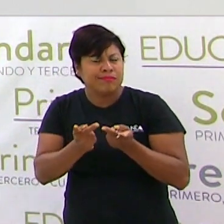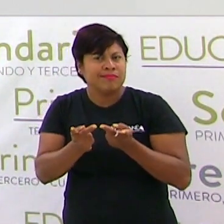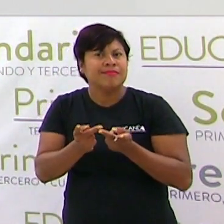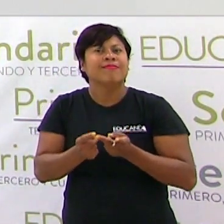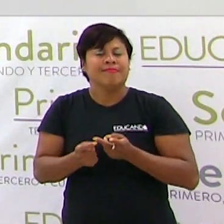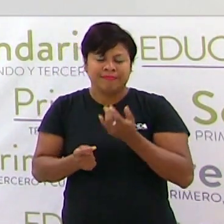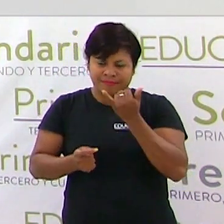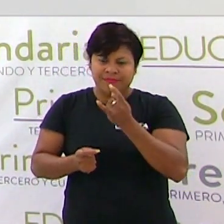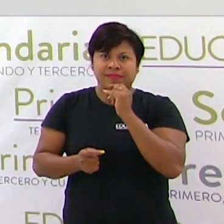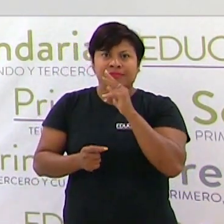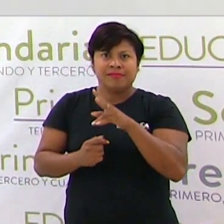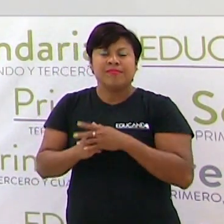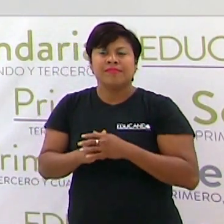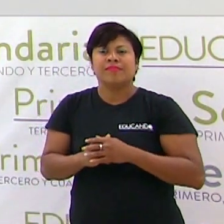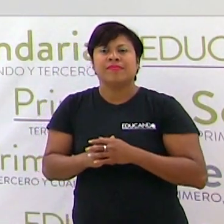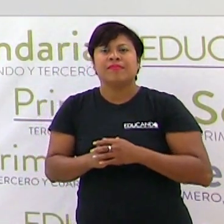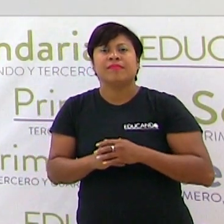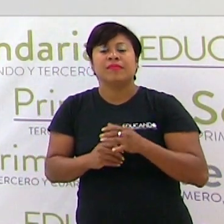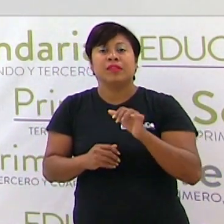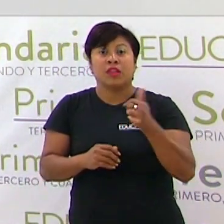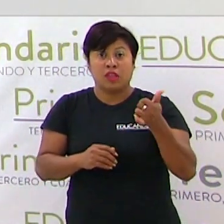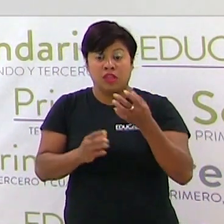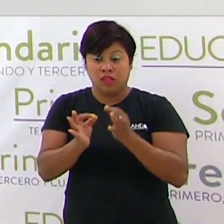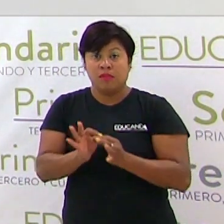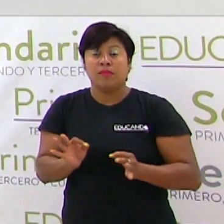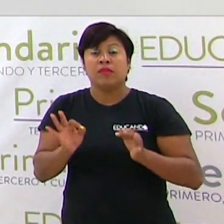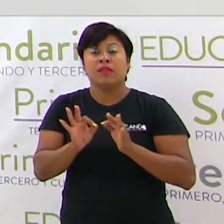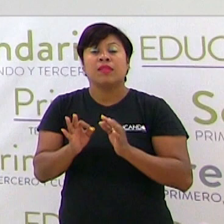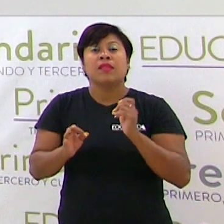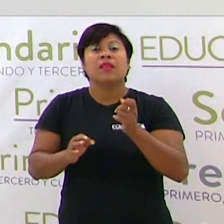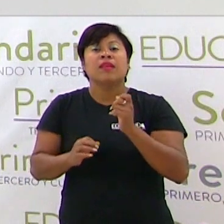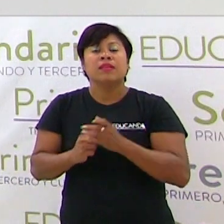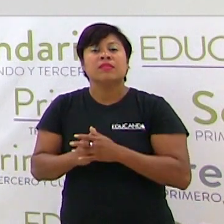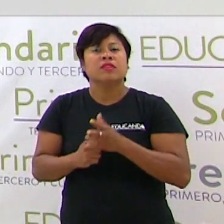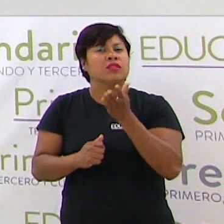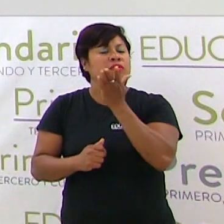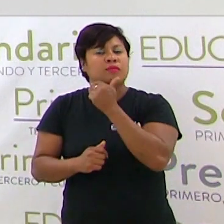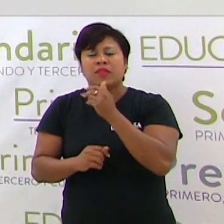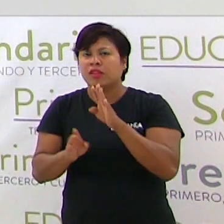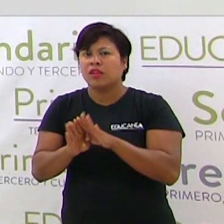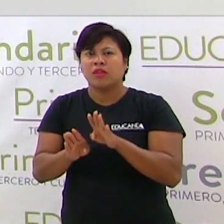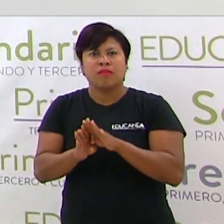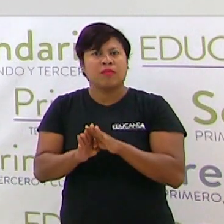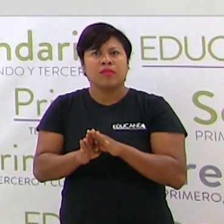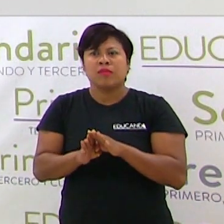y también otro dato importante es que no se